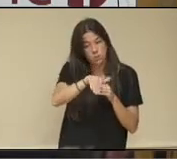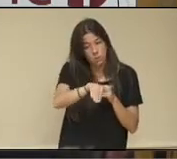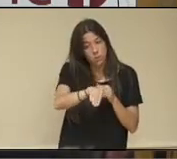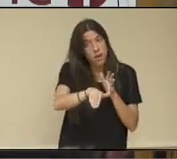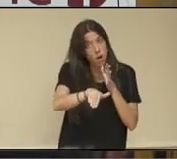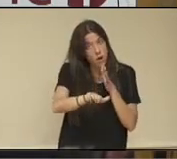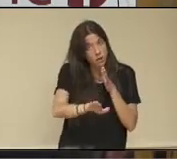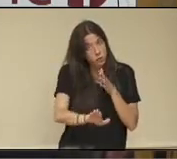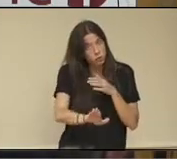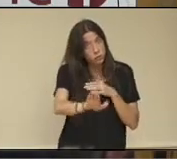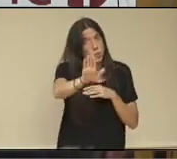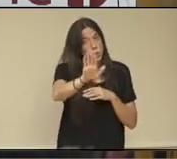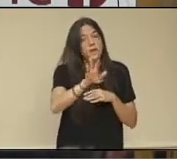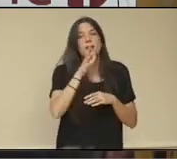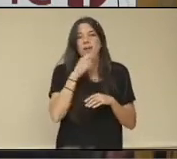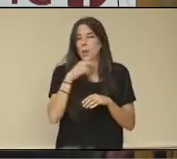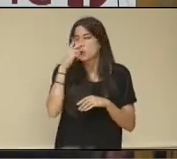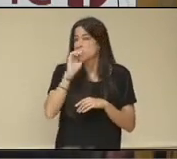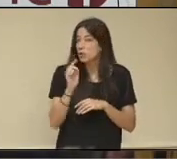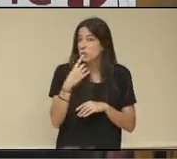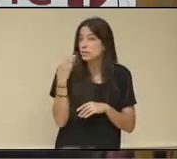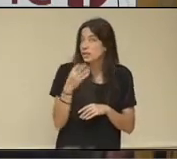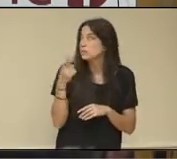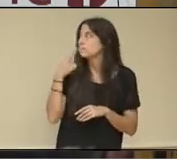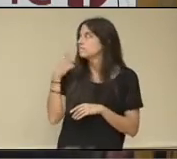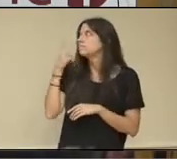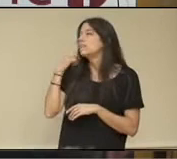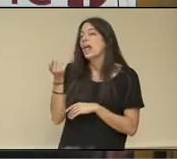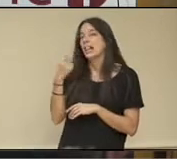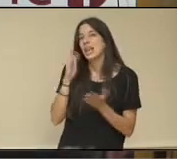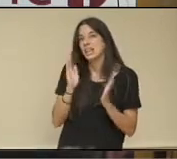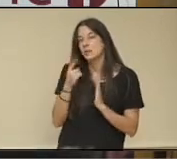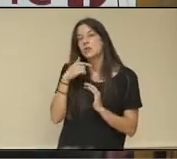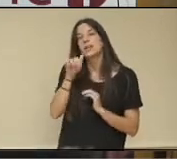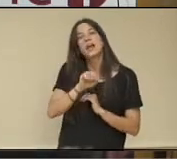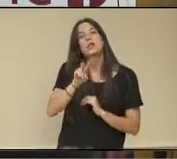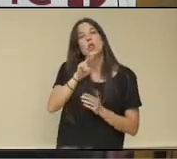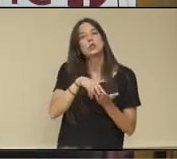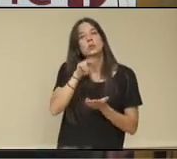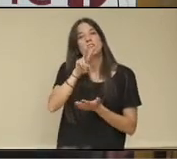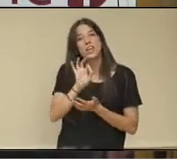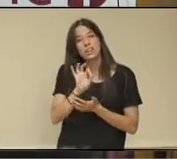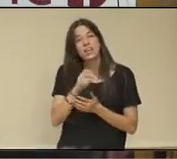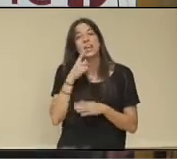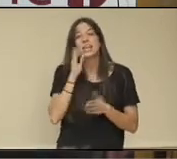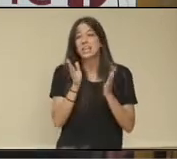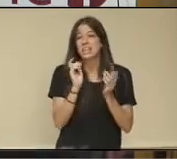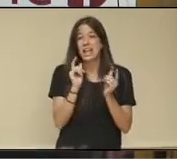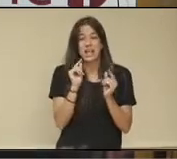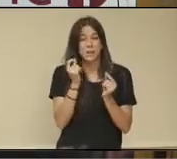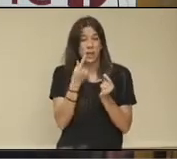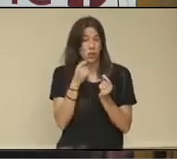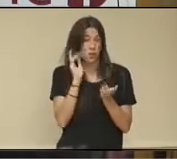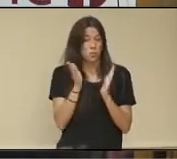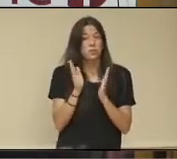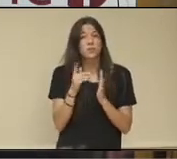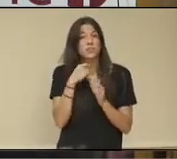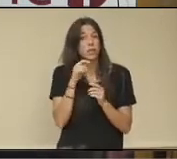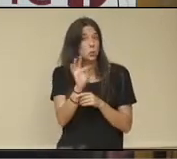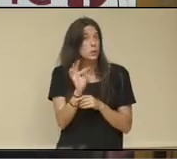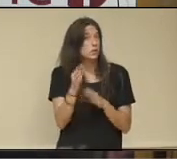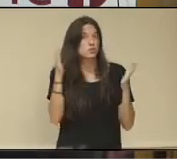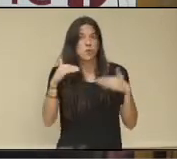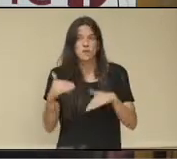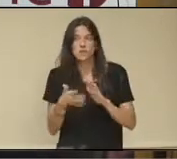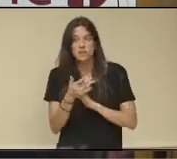más preocupante, aquí tenemos el tratamiento. Durante este año 2020 no ha habido tratamiento de tuberculosis, ha disminuido en